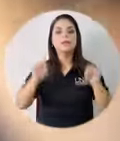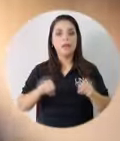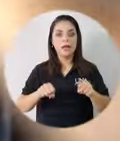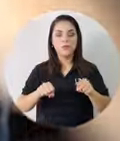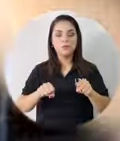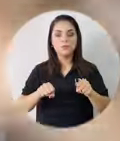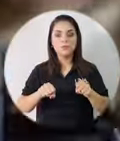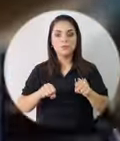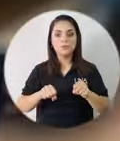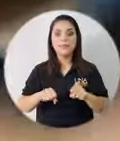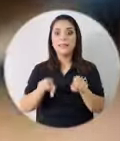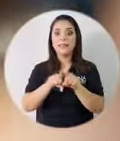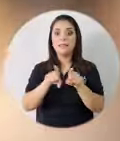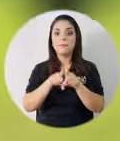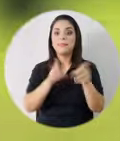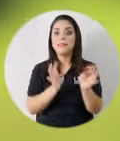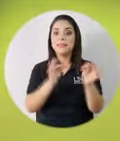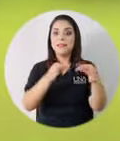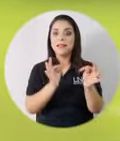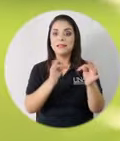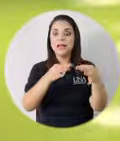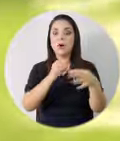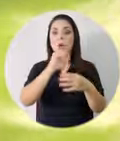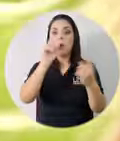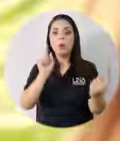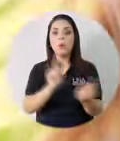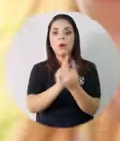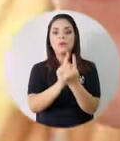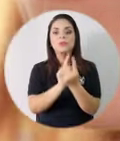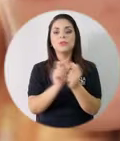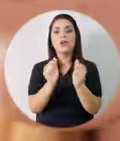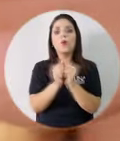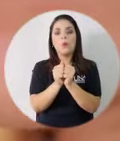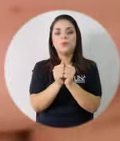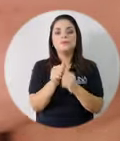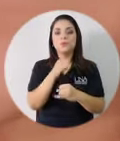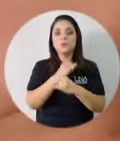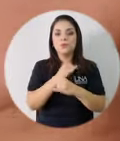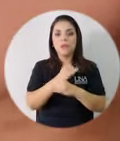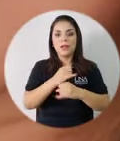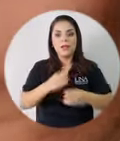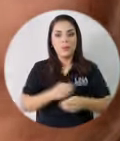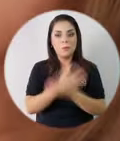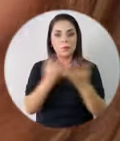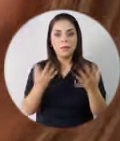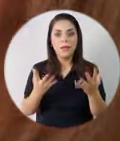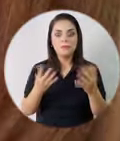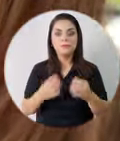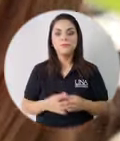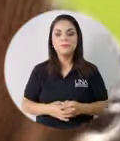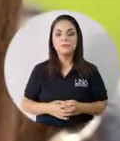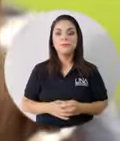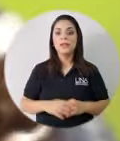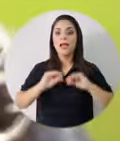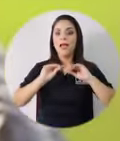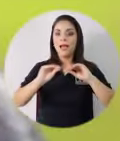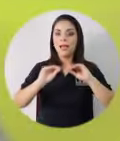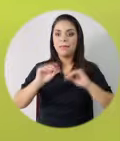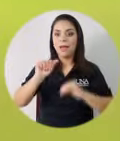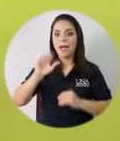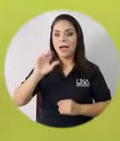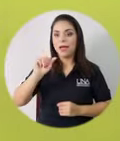generan seminarios o generan talleres o encuentros con la institucionalidad pública,